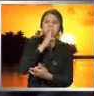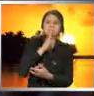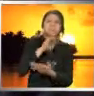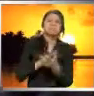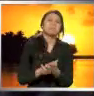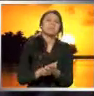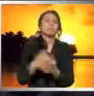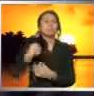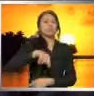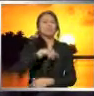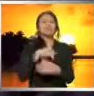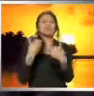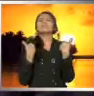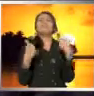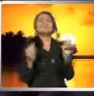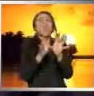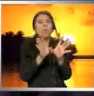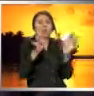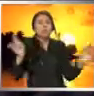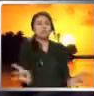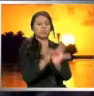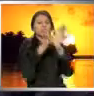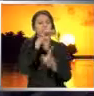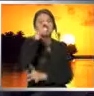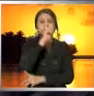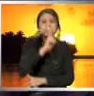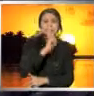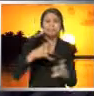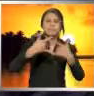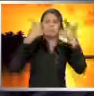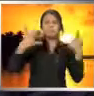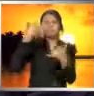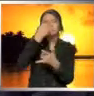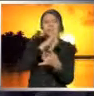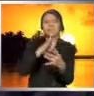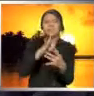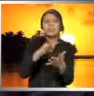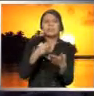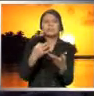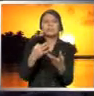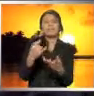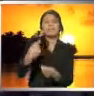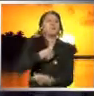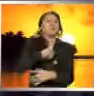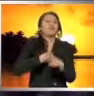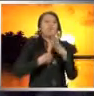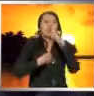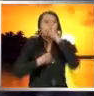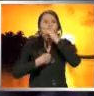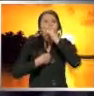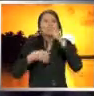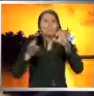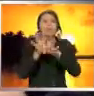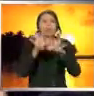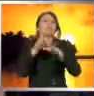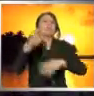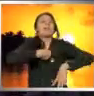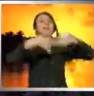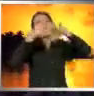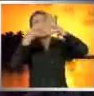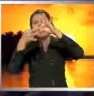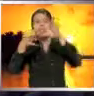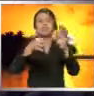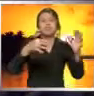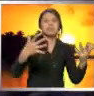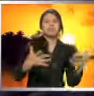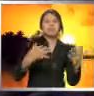se originan los mitos, las mentiras y los tabús, no podemos desarticularlos y comenzar a crear